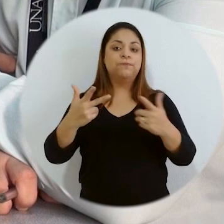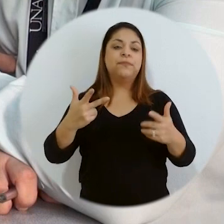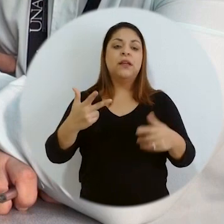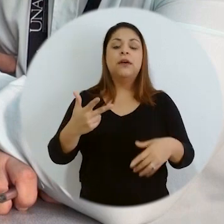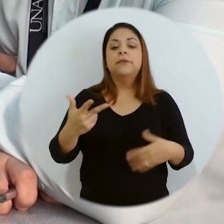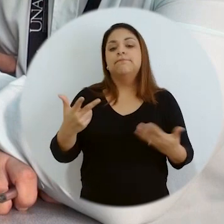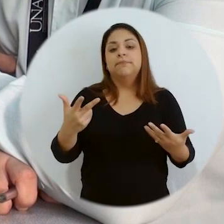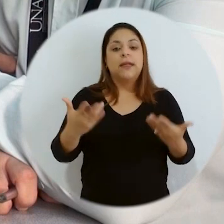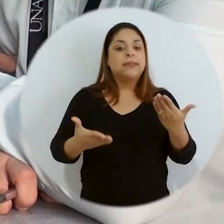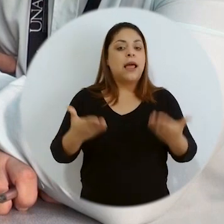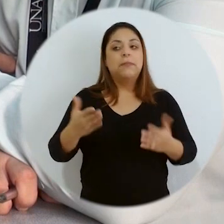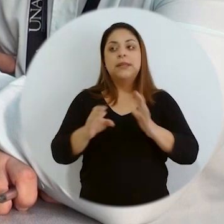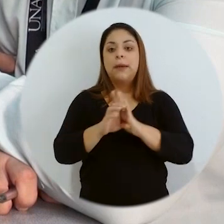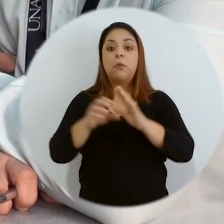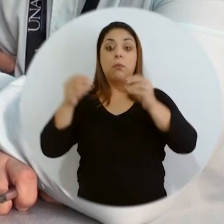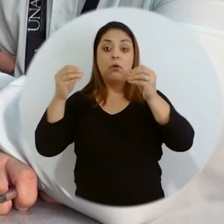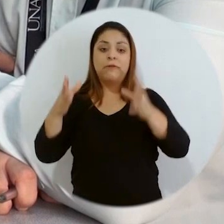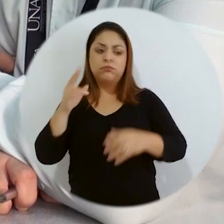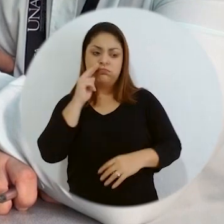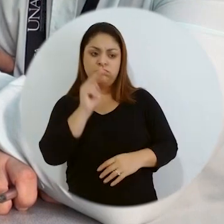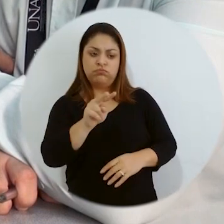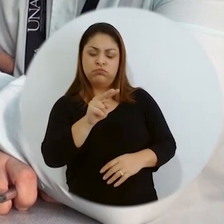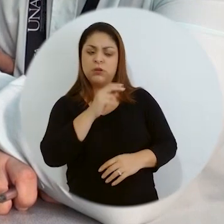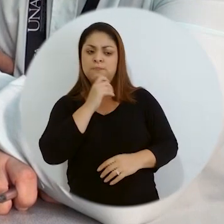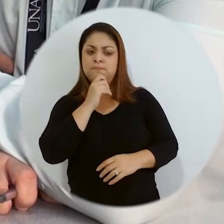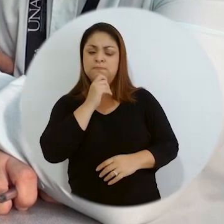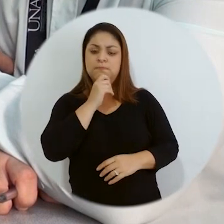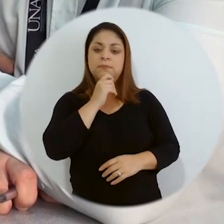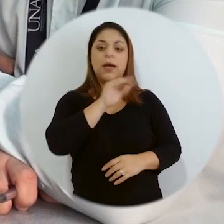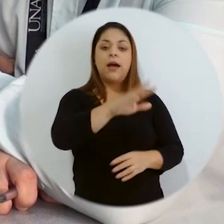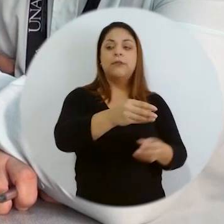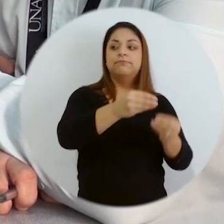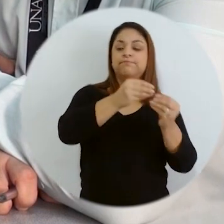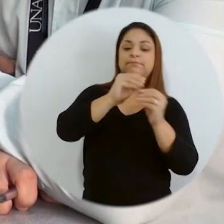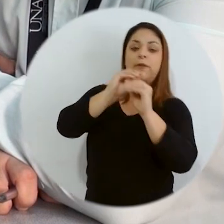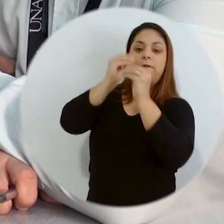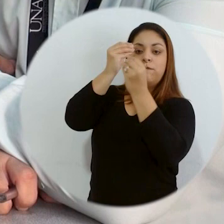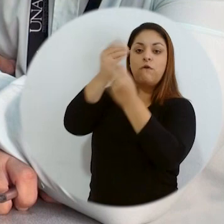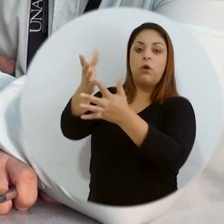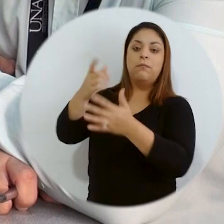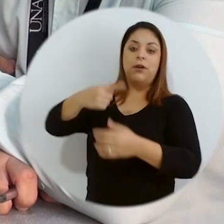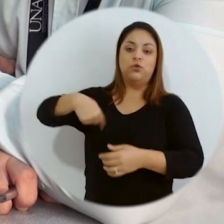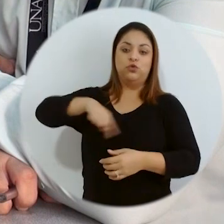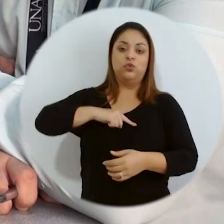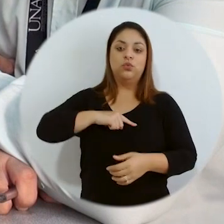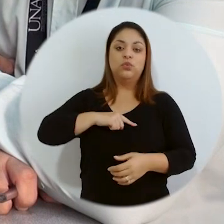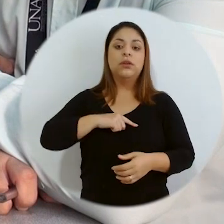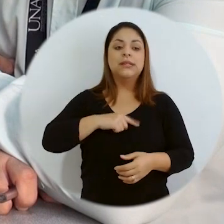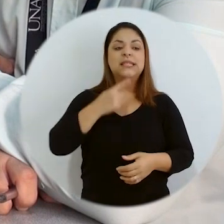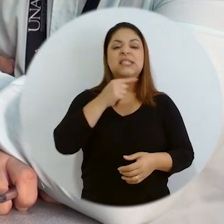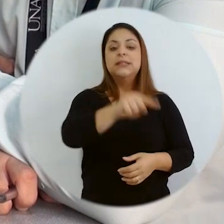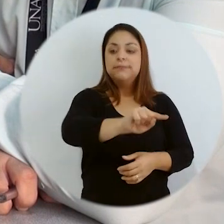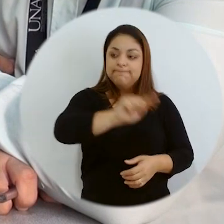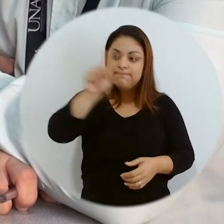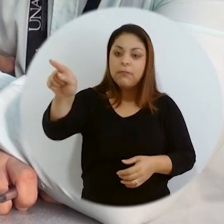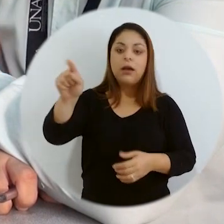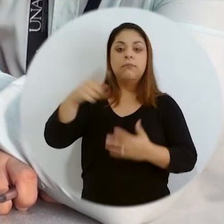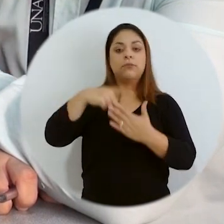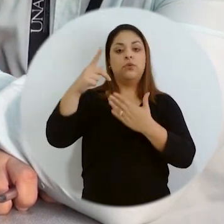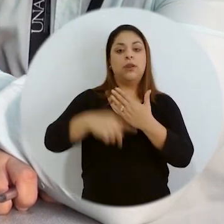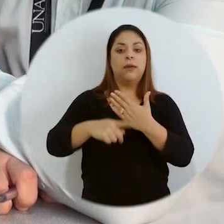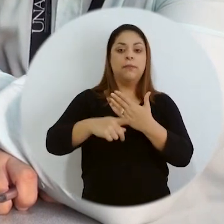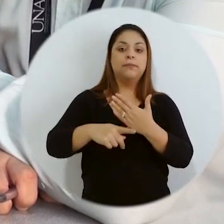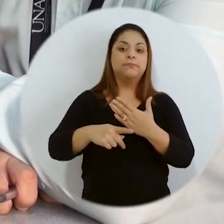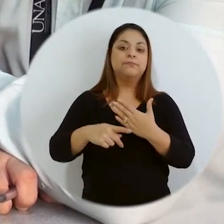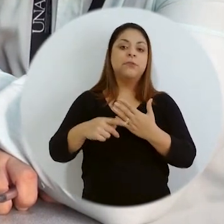cualquier instancia de la universidad. Puede ser el mismo personal académico, ¿verdad?, que detecta en el aula algún tipo de dificultad, ¿verdad? Y